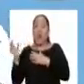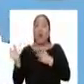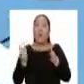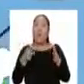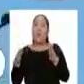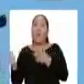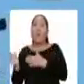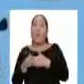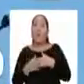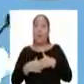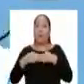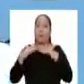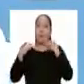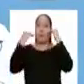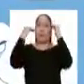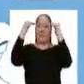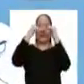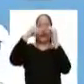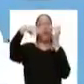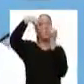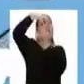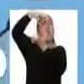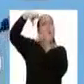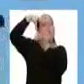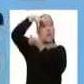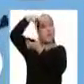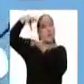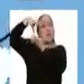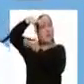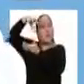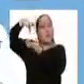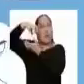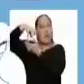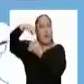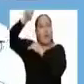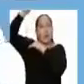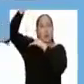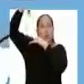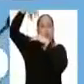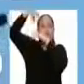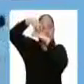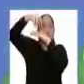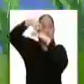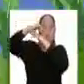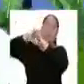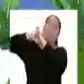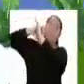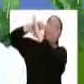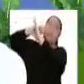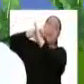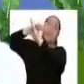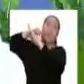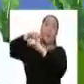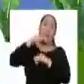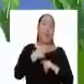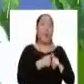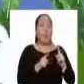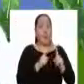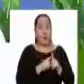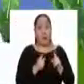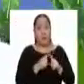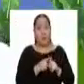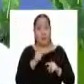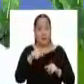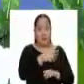un gran techo de nubes, disminuyendo la intensidad de los rayos solares en esa zona. Mientras que los vientos del anticiclón